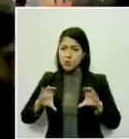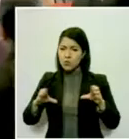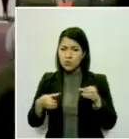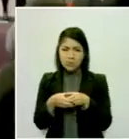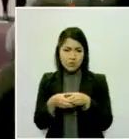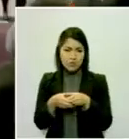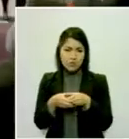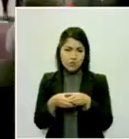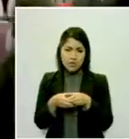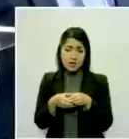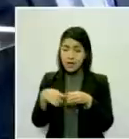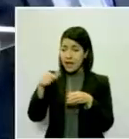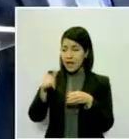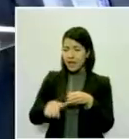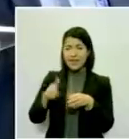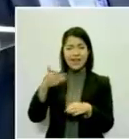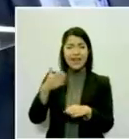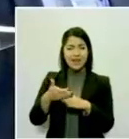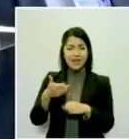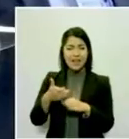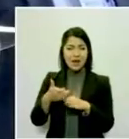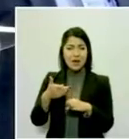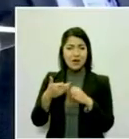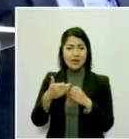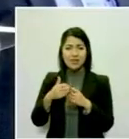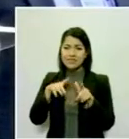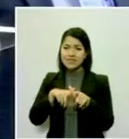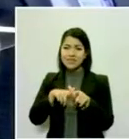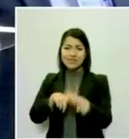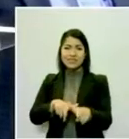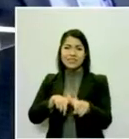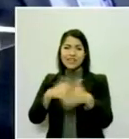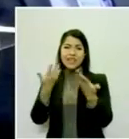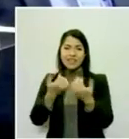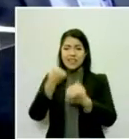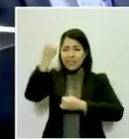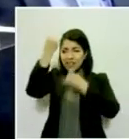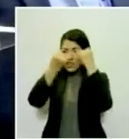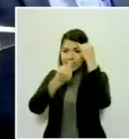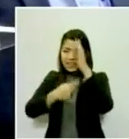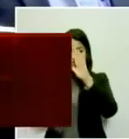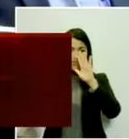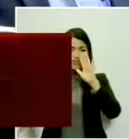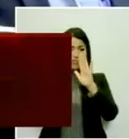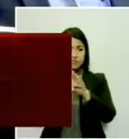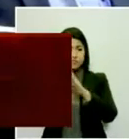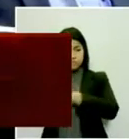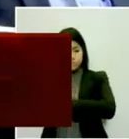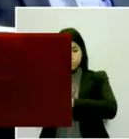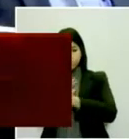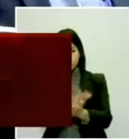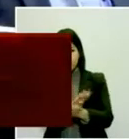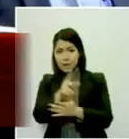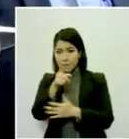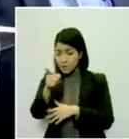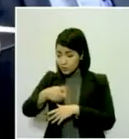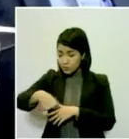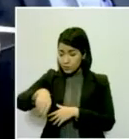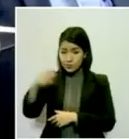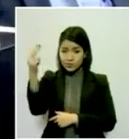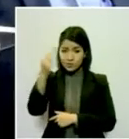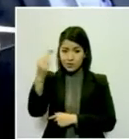en nuestra sociedad todavía existe, desafortunadamente, la discriminación. Entonces tenemos que